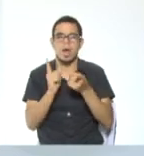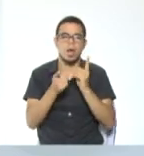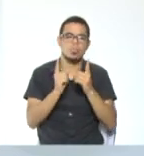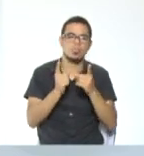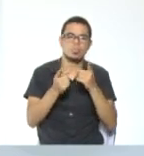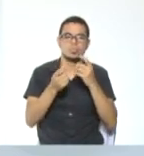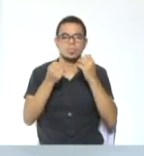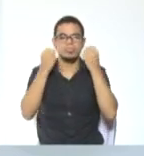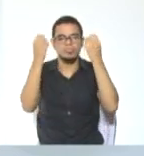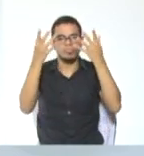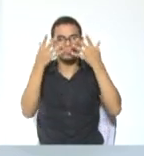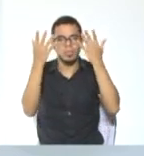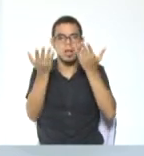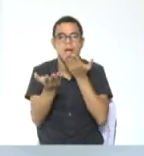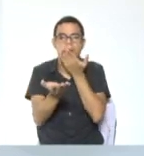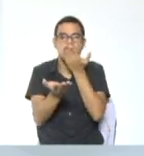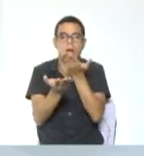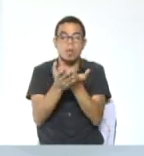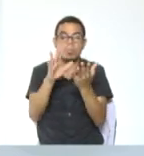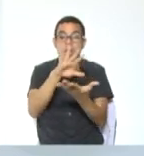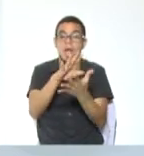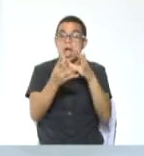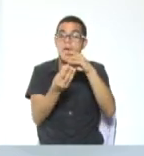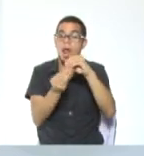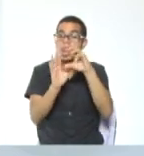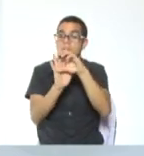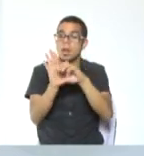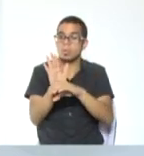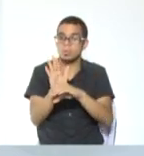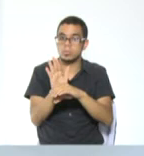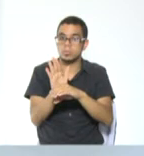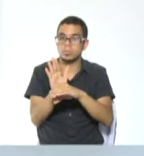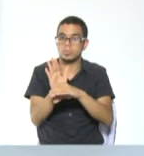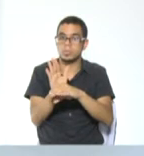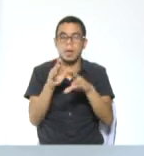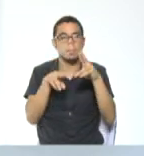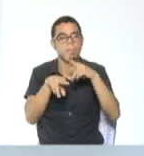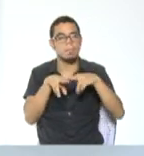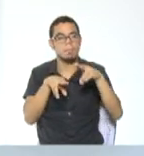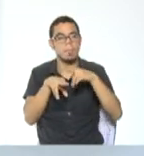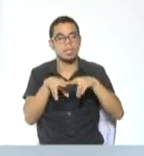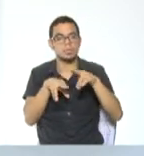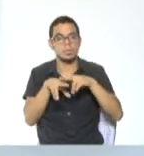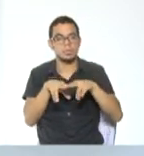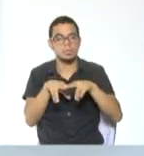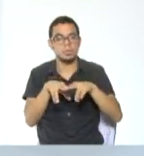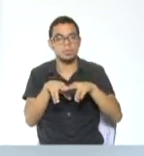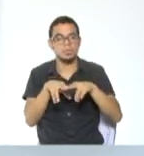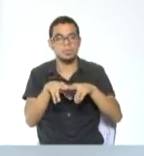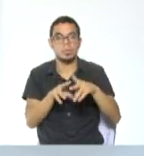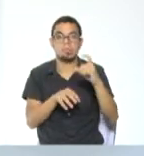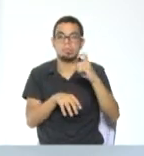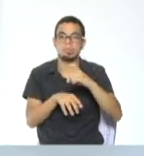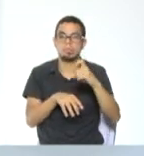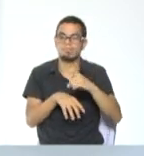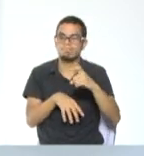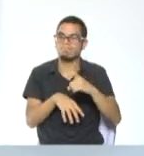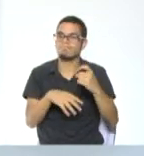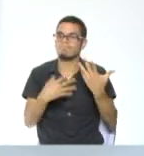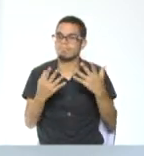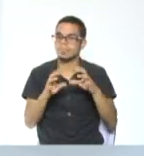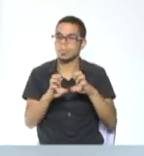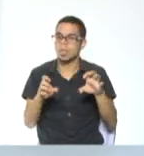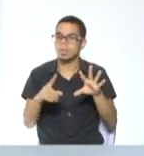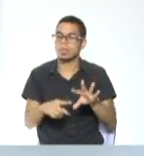orientaciones, recomendaciones y adaptaciones curriculares para los niños y niñas con necesidades educativas